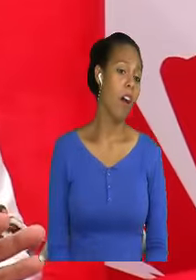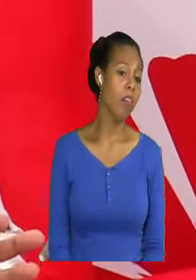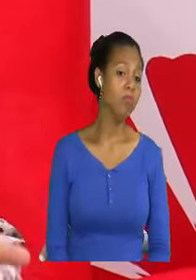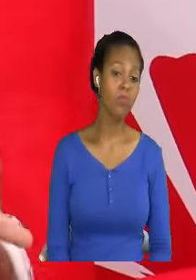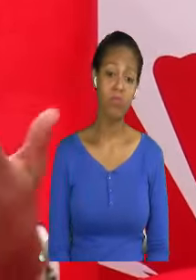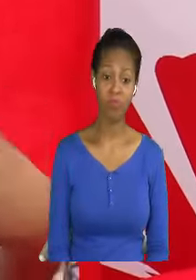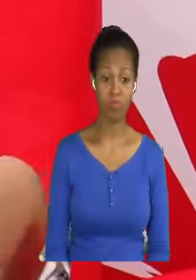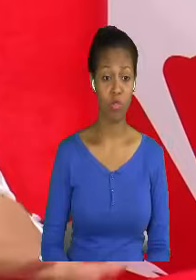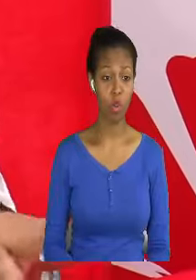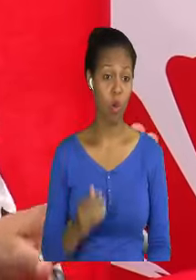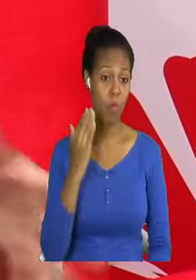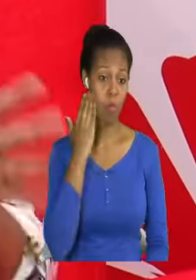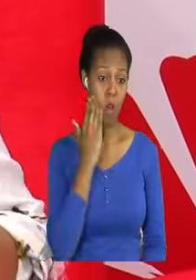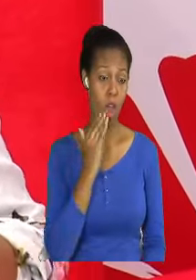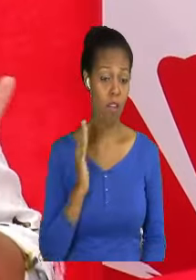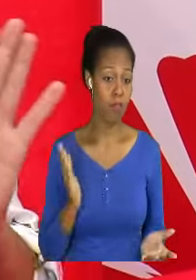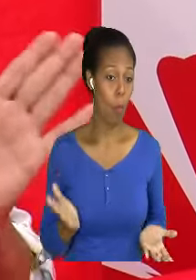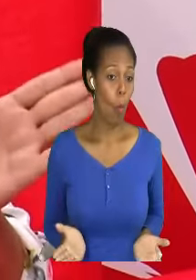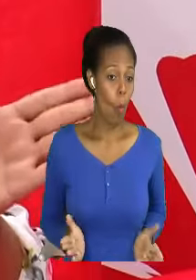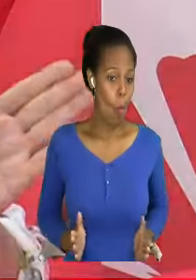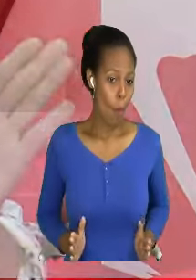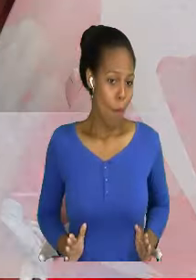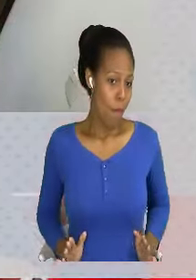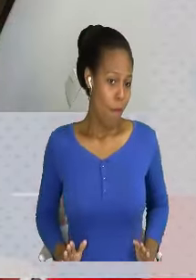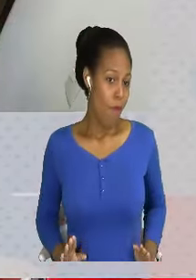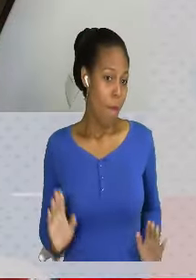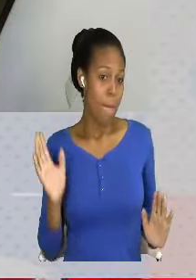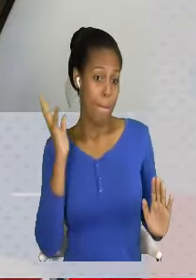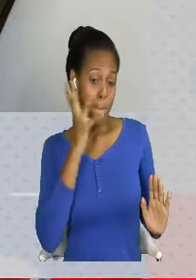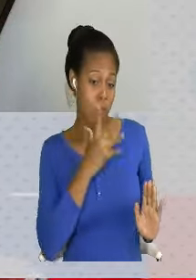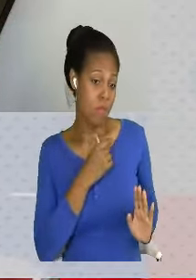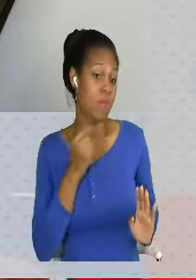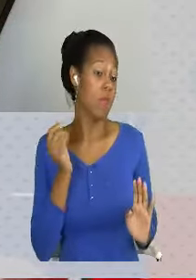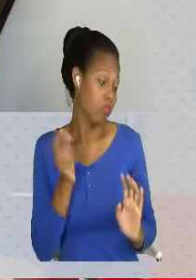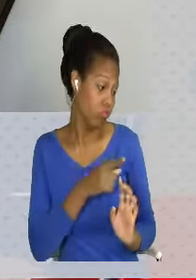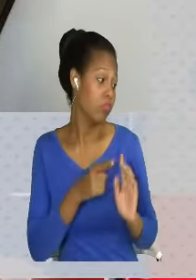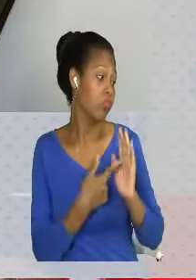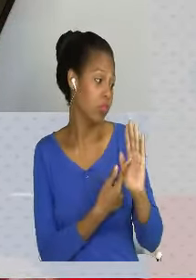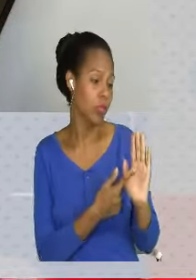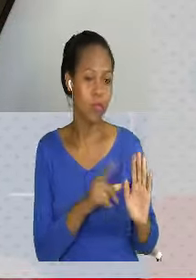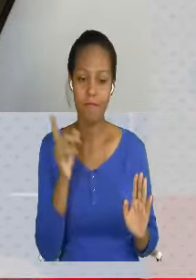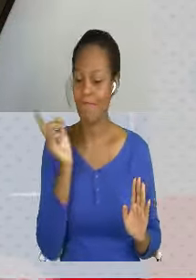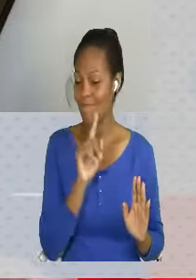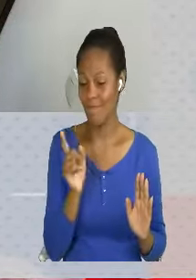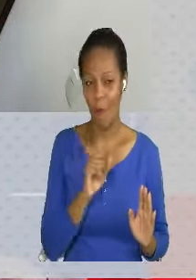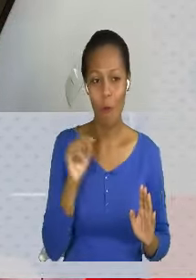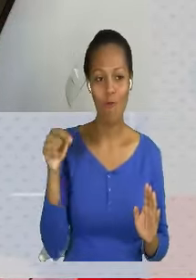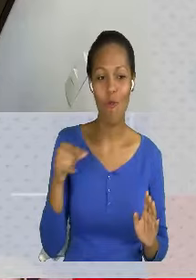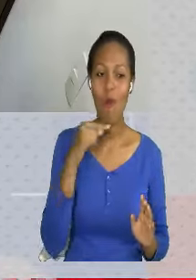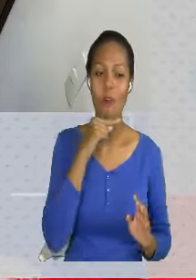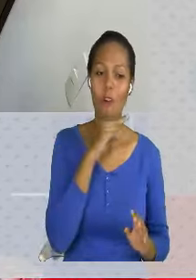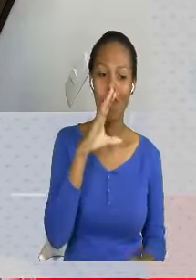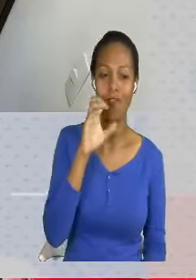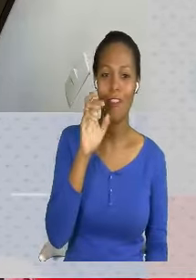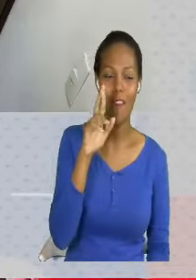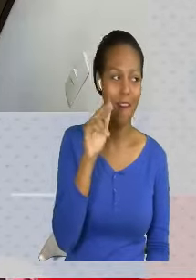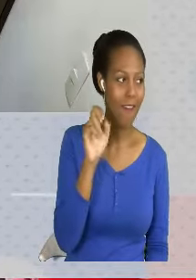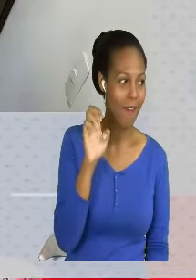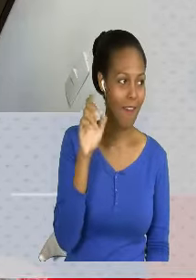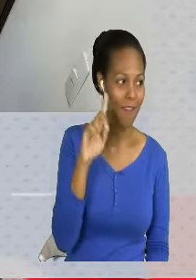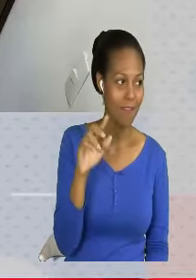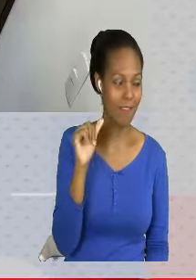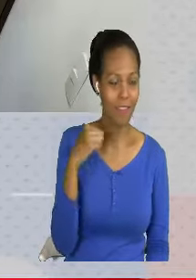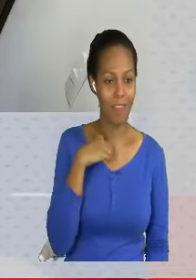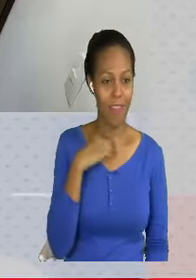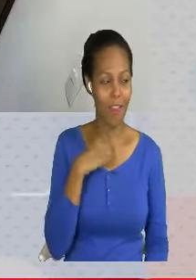90, 60, 90 es la que se puede ver súper bien con las prendas, porque en Rojo Cereza encontramos de todo y para todas las